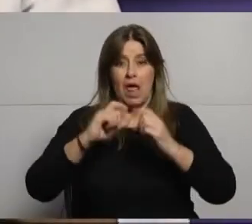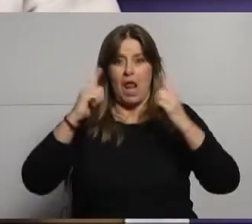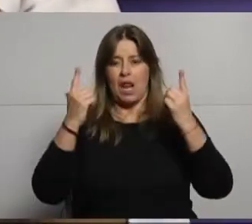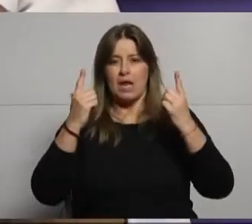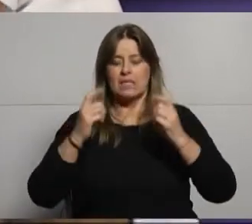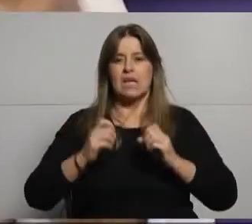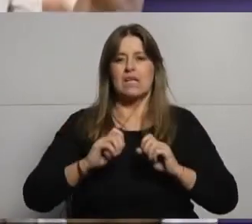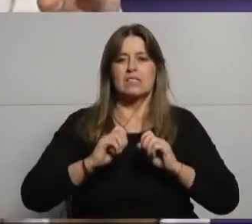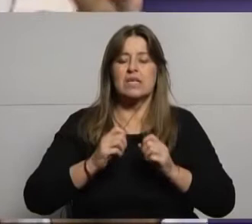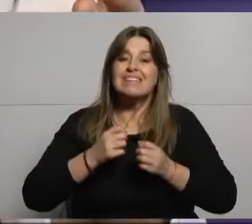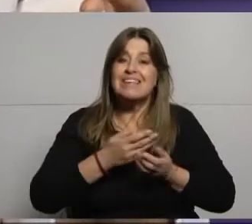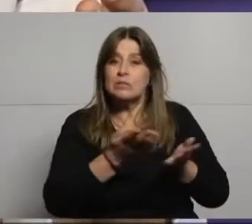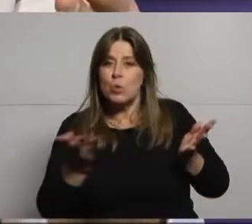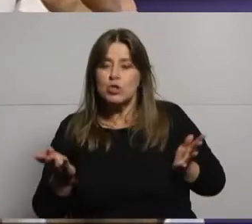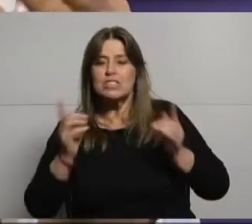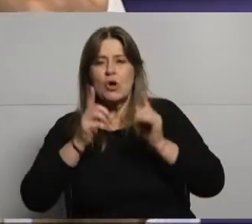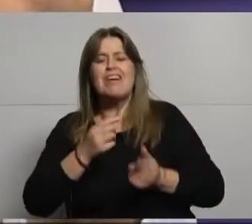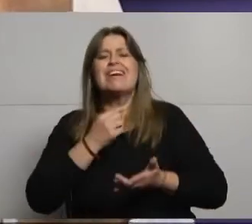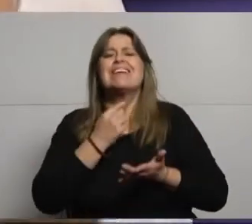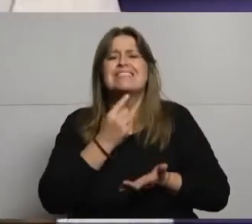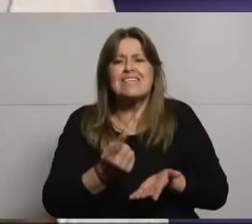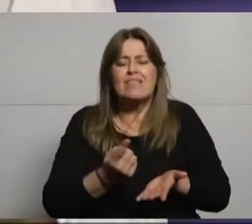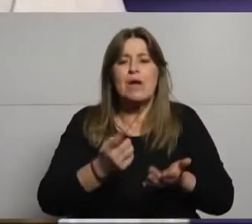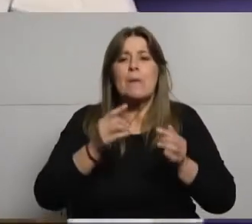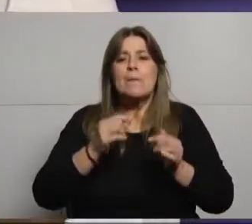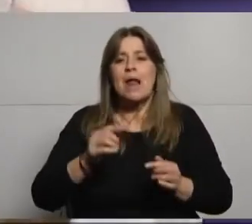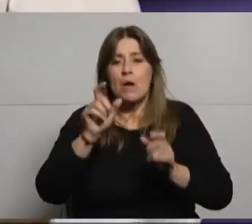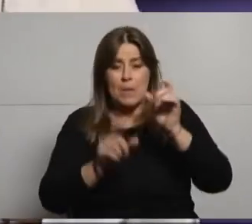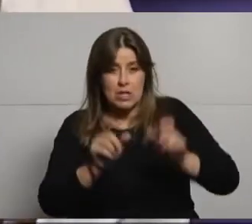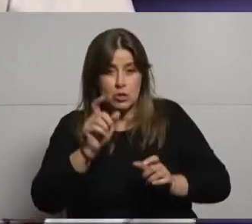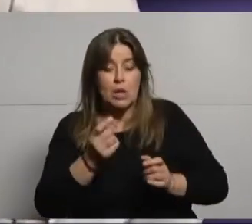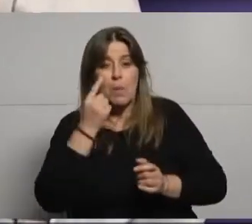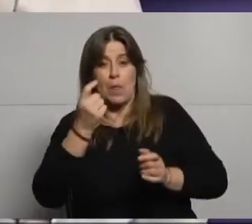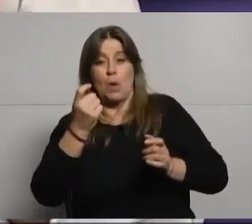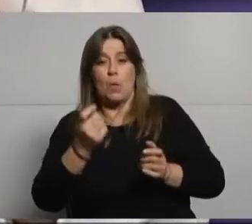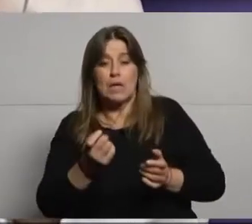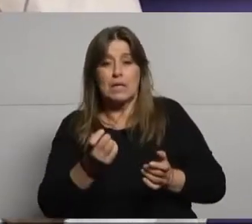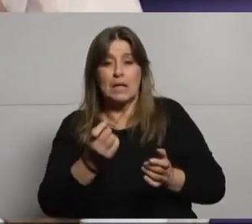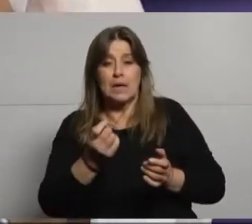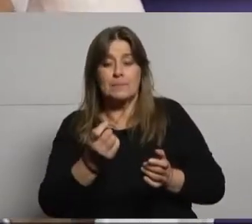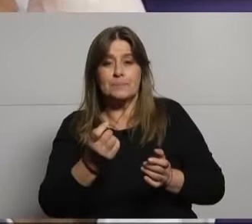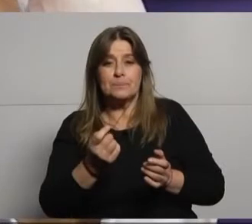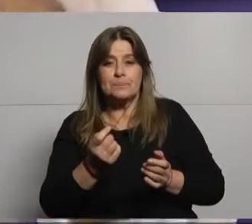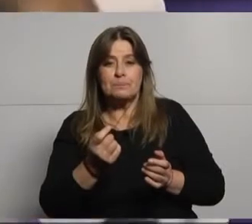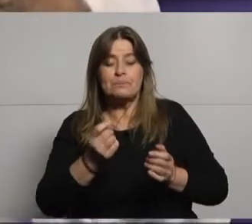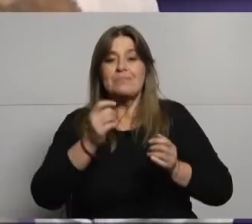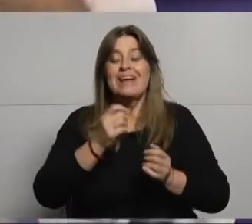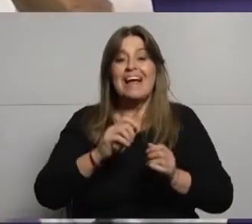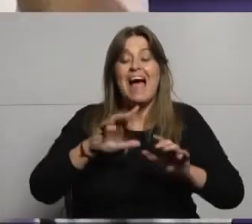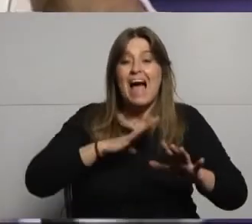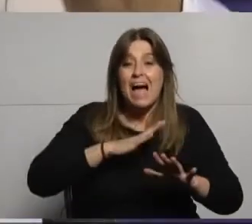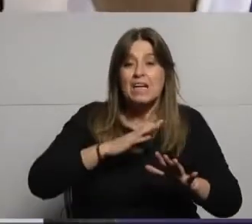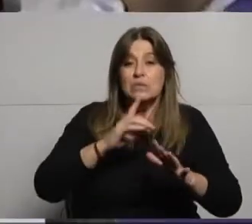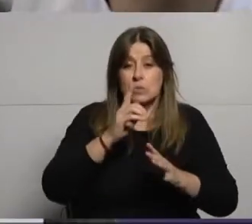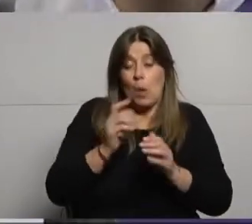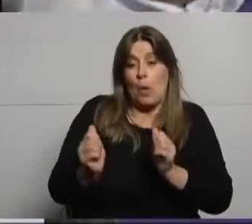exposición, que para lo que sirven básicamente es para que alguien pueda enterarse, yo pueda enterarme de que hay una chance de que